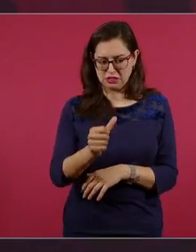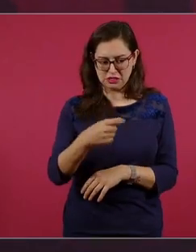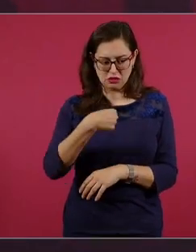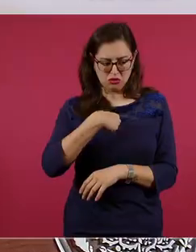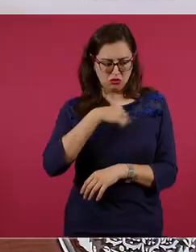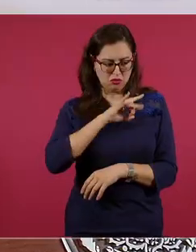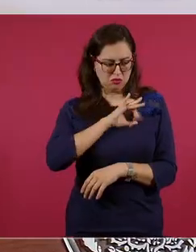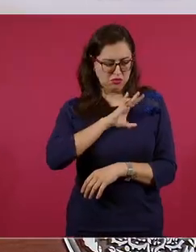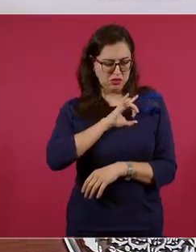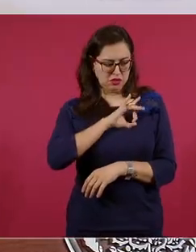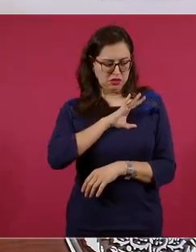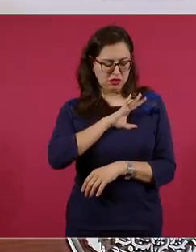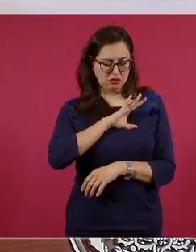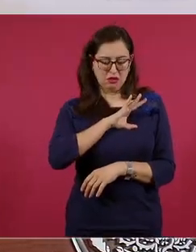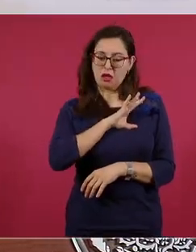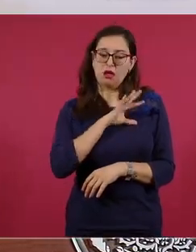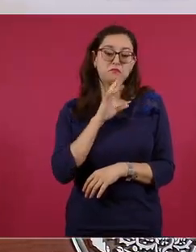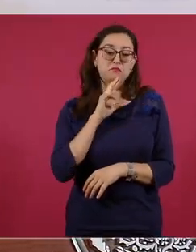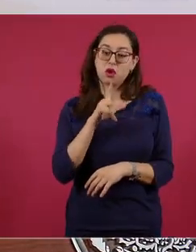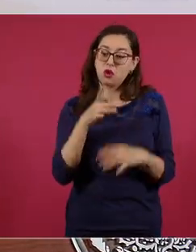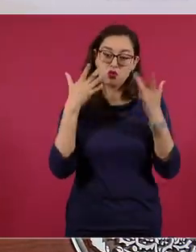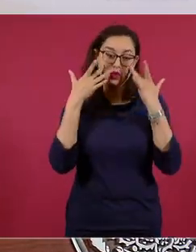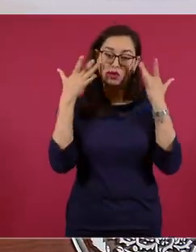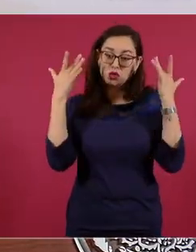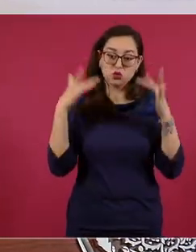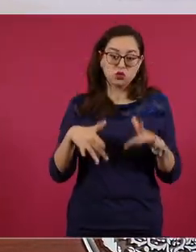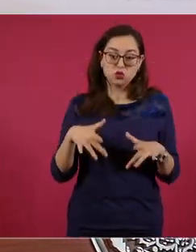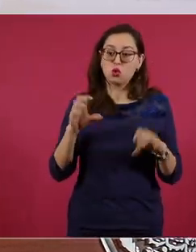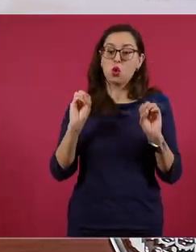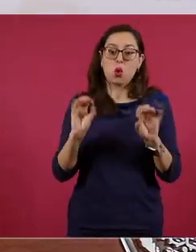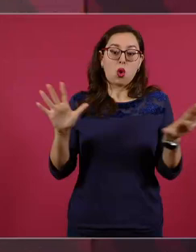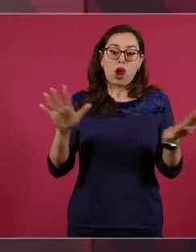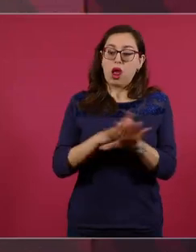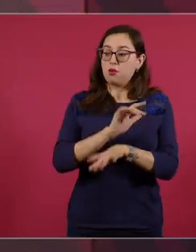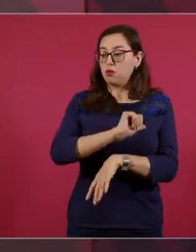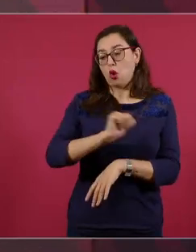estar aquí en este juzgado, pido mi cambio,